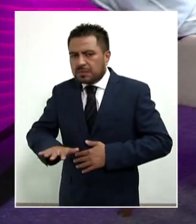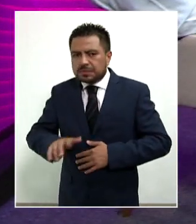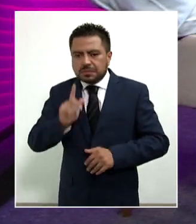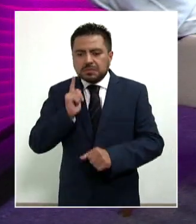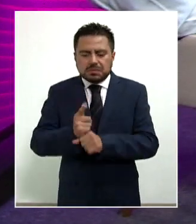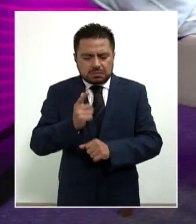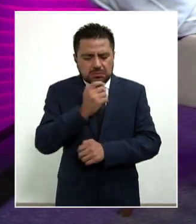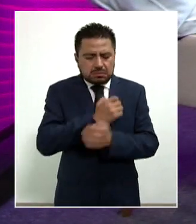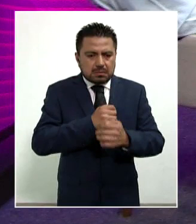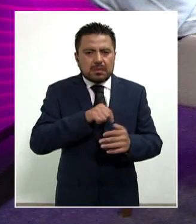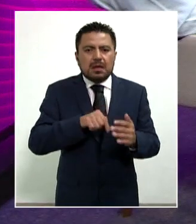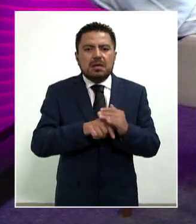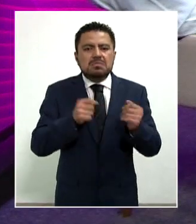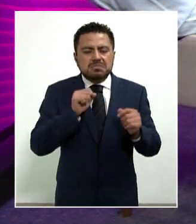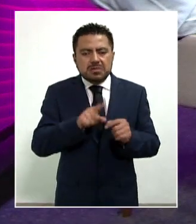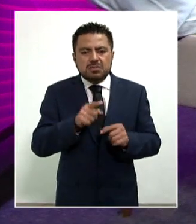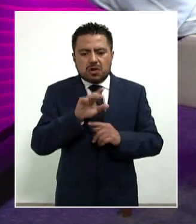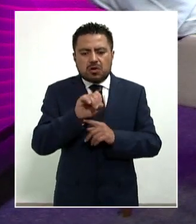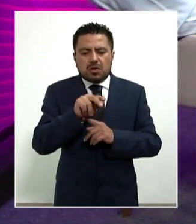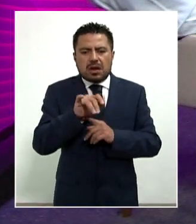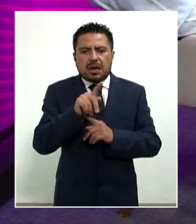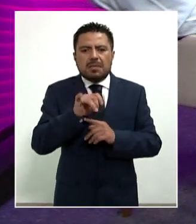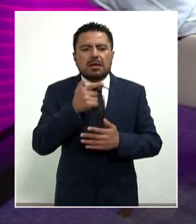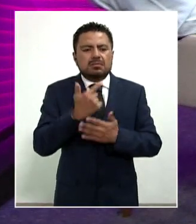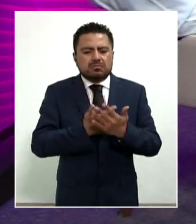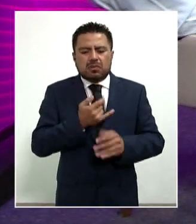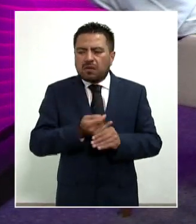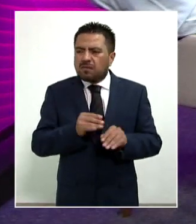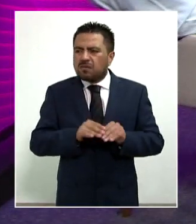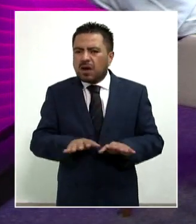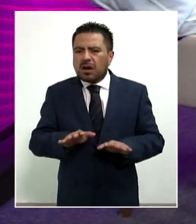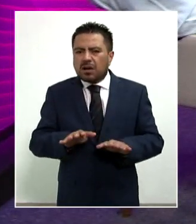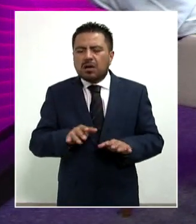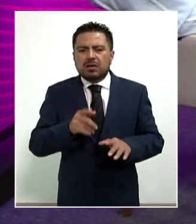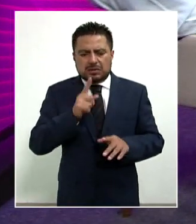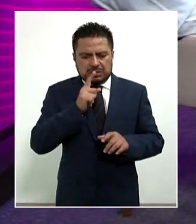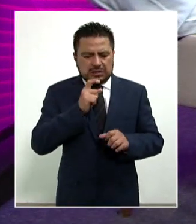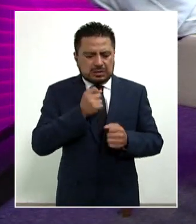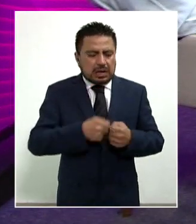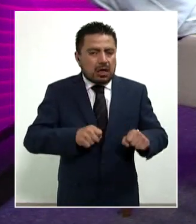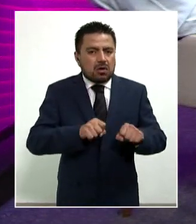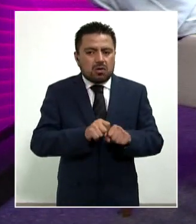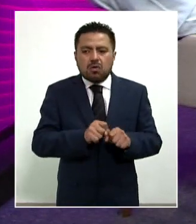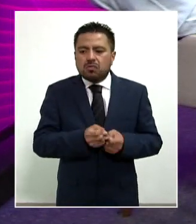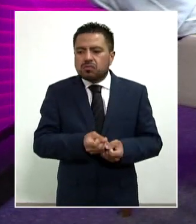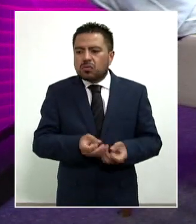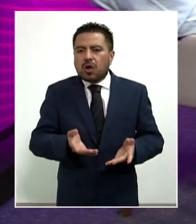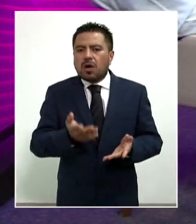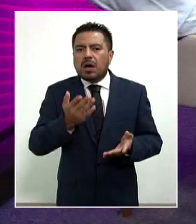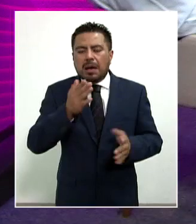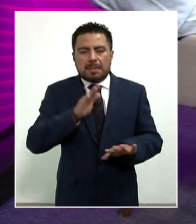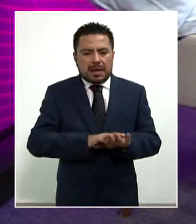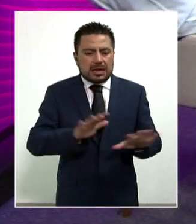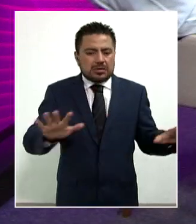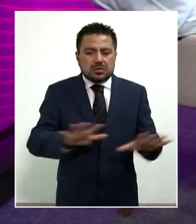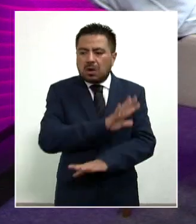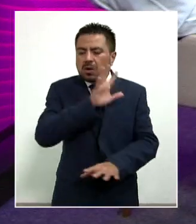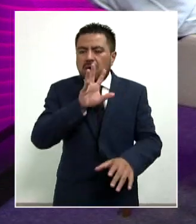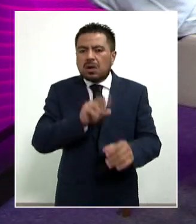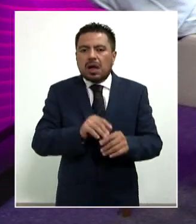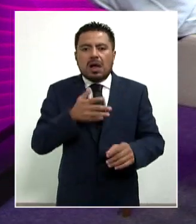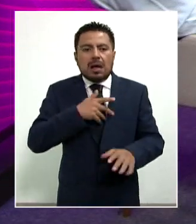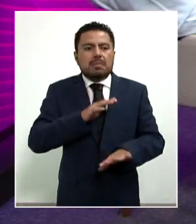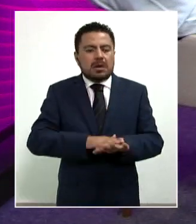hemos observado en CONAPRED, en la misma encuesta, cómo incluso la seguridad social, la que es más completa, la que tiene